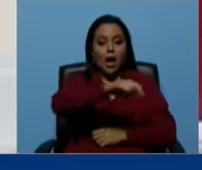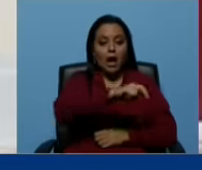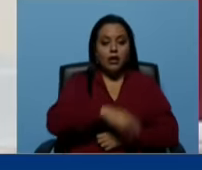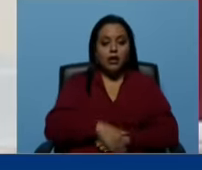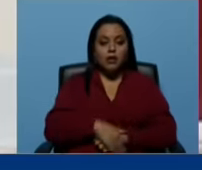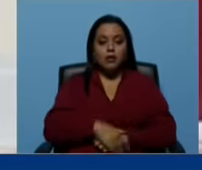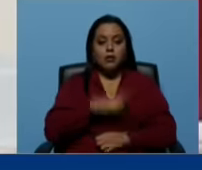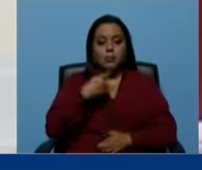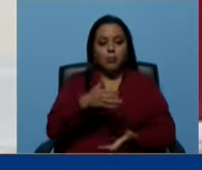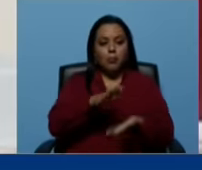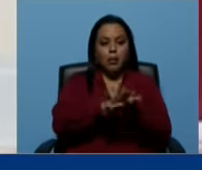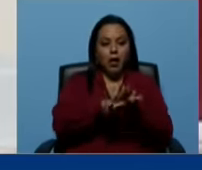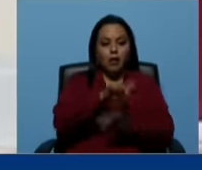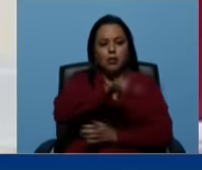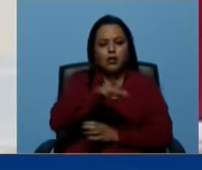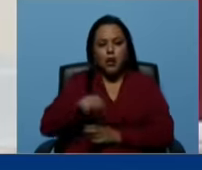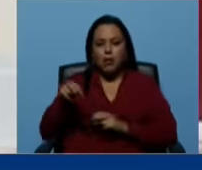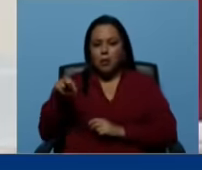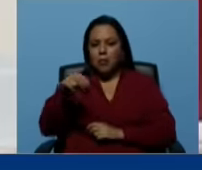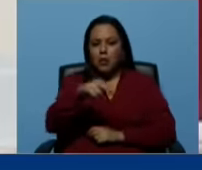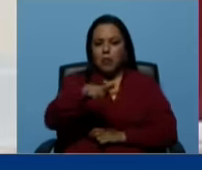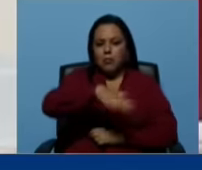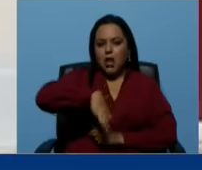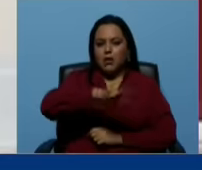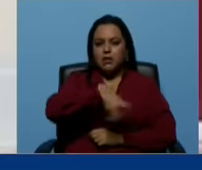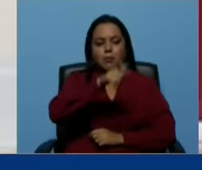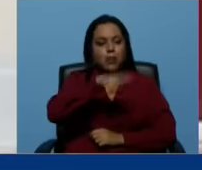Asesinaron gente que caminaba por una plaza.